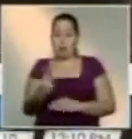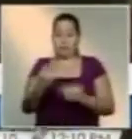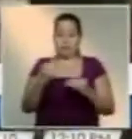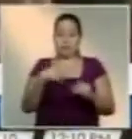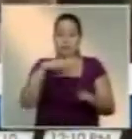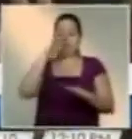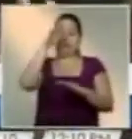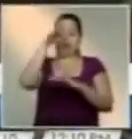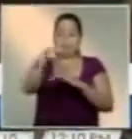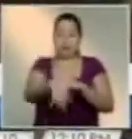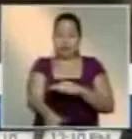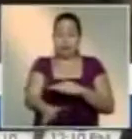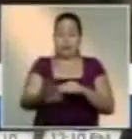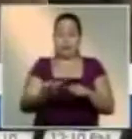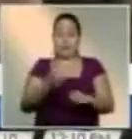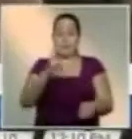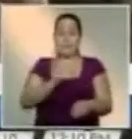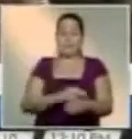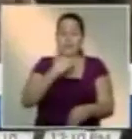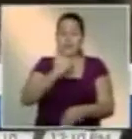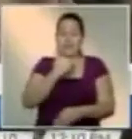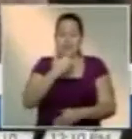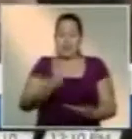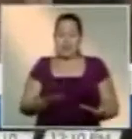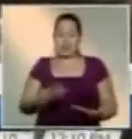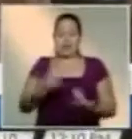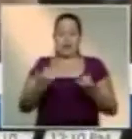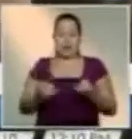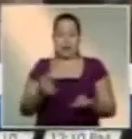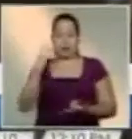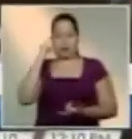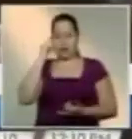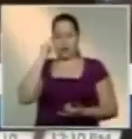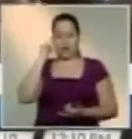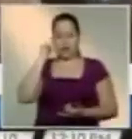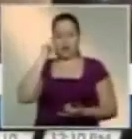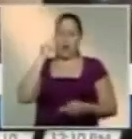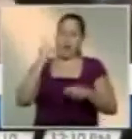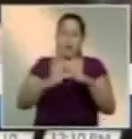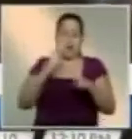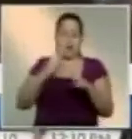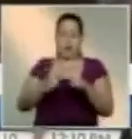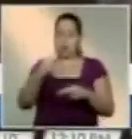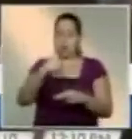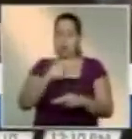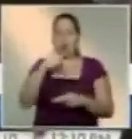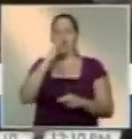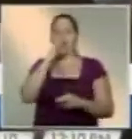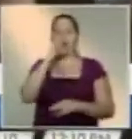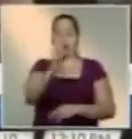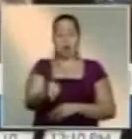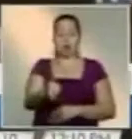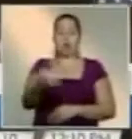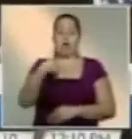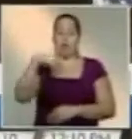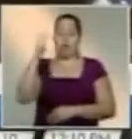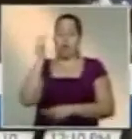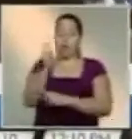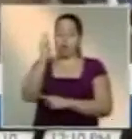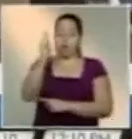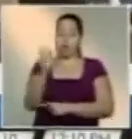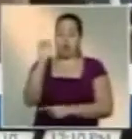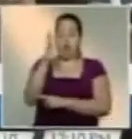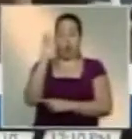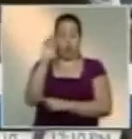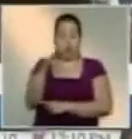411.32, lo cual quiere decir que estamos ante una situación absolutamente de riesgo, y así yo lo denuncio como parlamentario al país